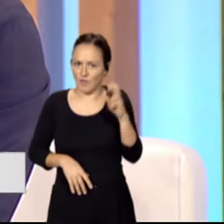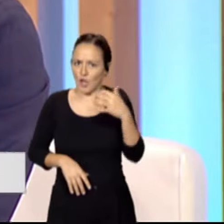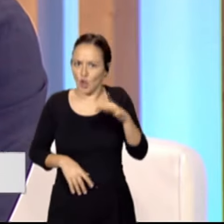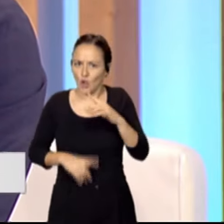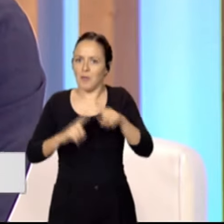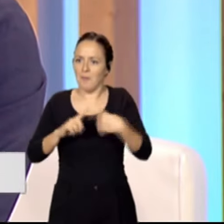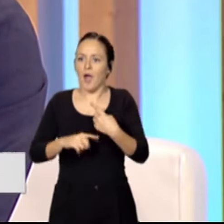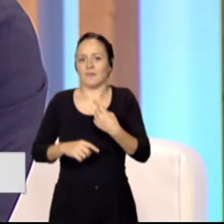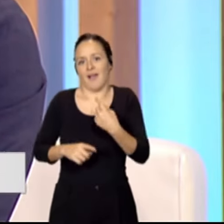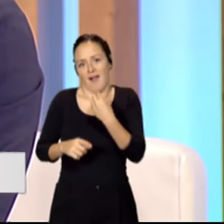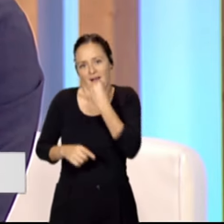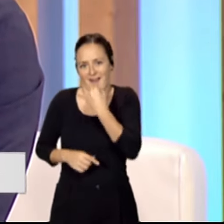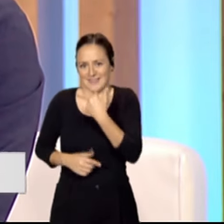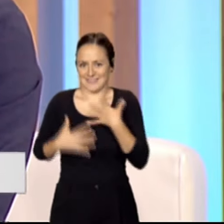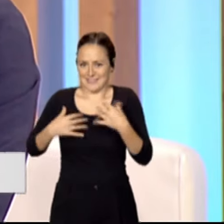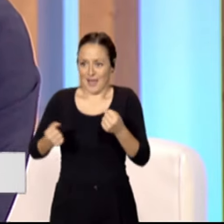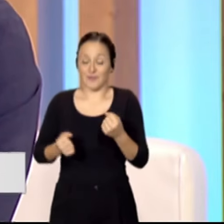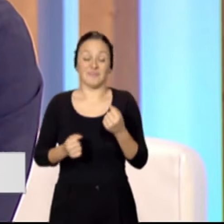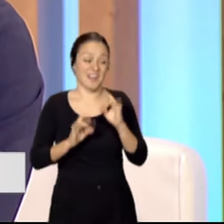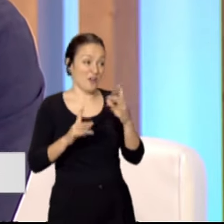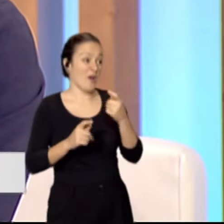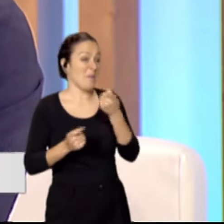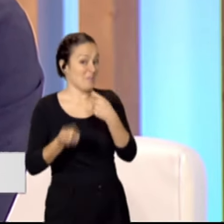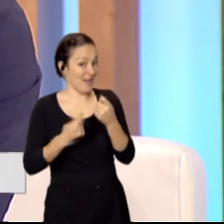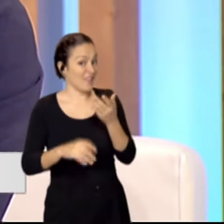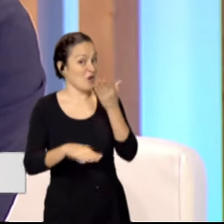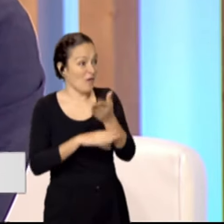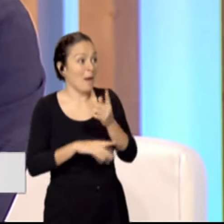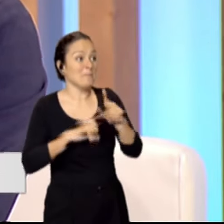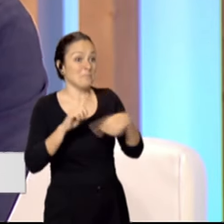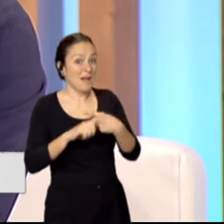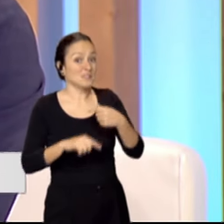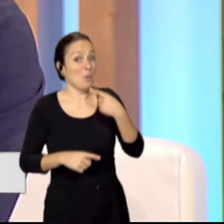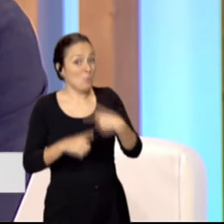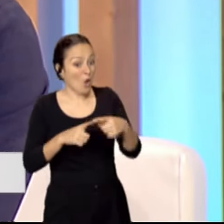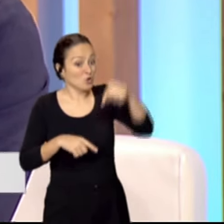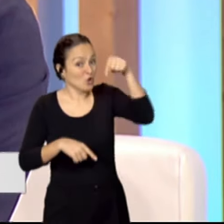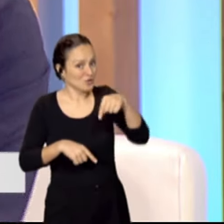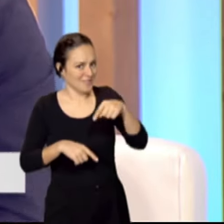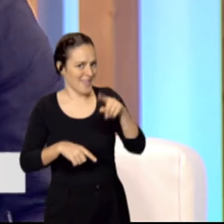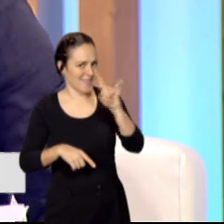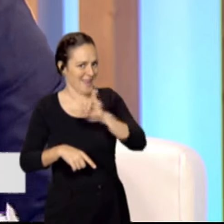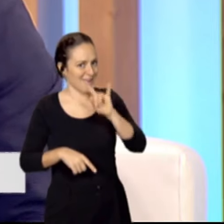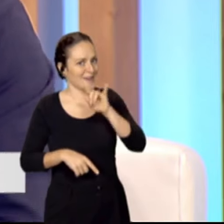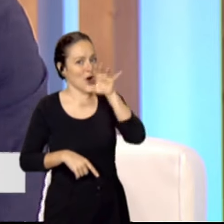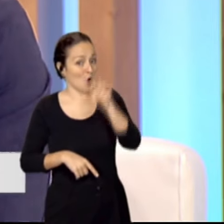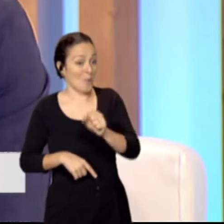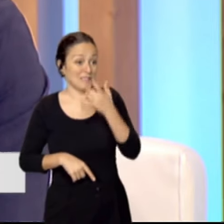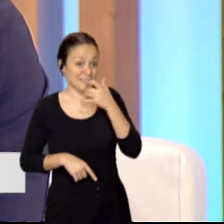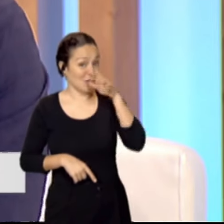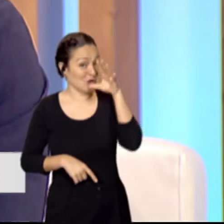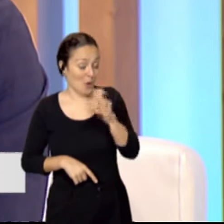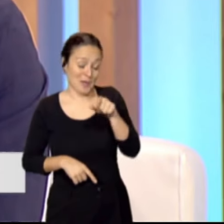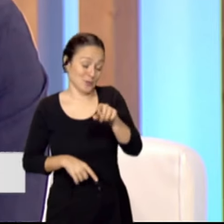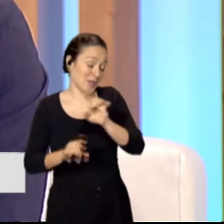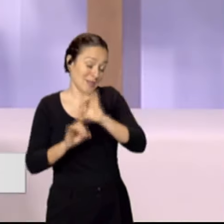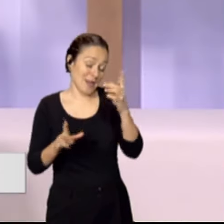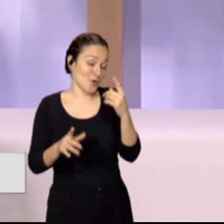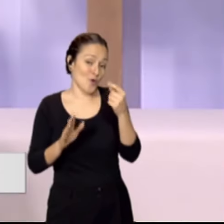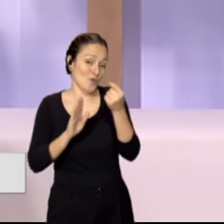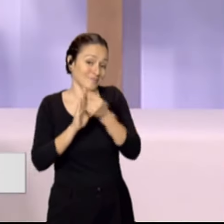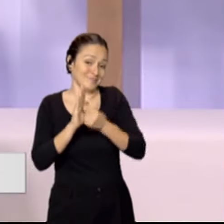mercadillos del agricultor por ejemplo y preguntando a la persona que nos vende comprando productos de aquí de la tierra ahí sí que no hay duda de que se cumplen todos los